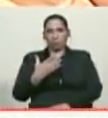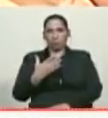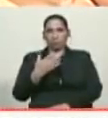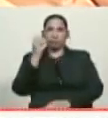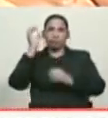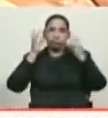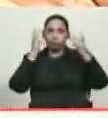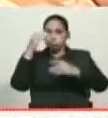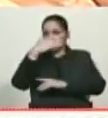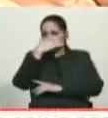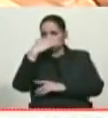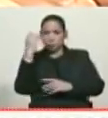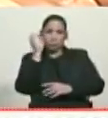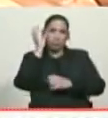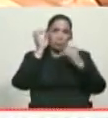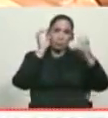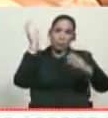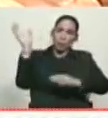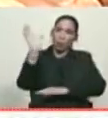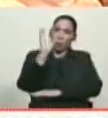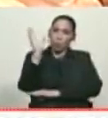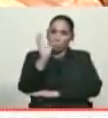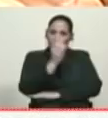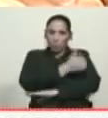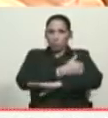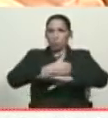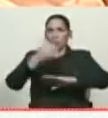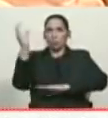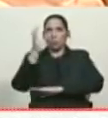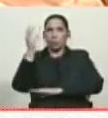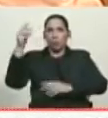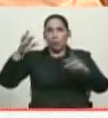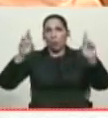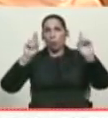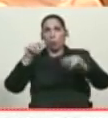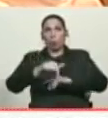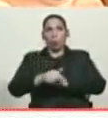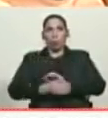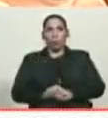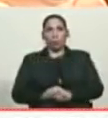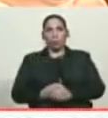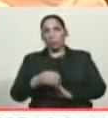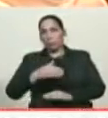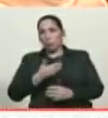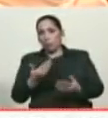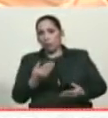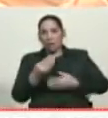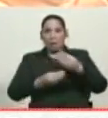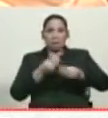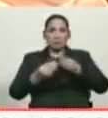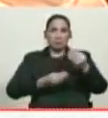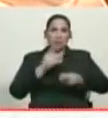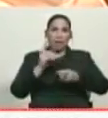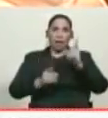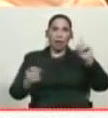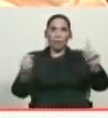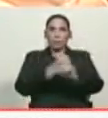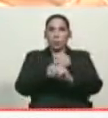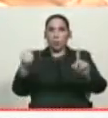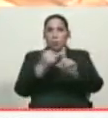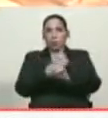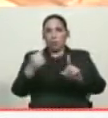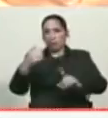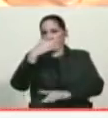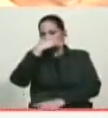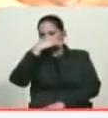el gobierno colombiano y por las autoridades colombianas. Ojalá que hoy pues puedan ellos hacer algo para que la violencia de los